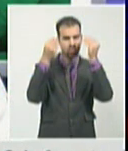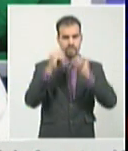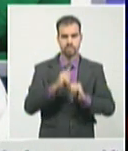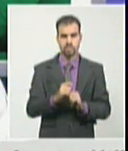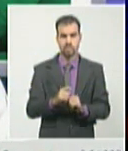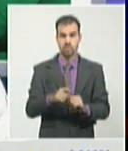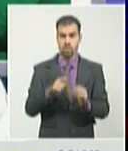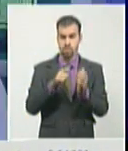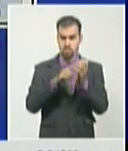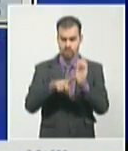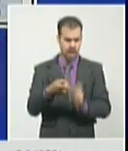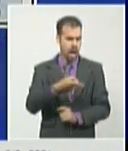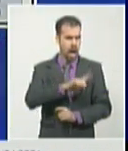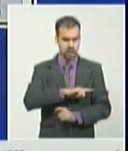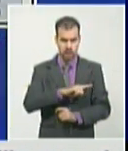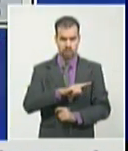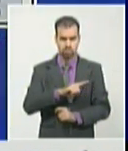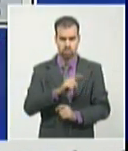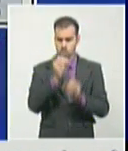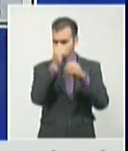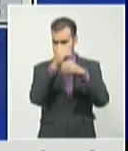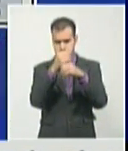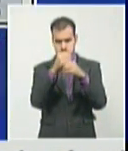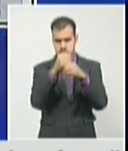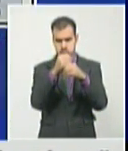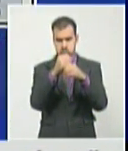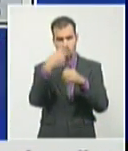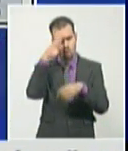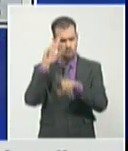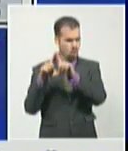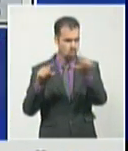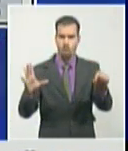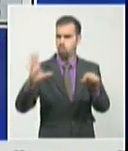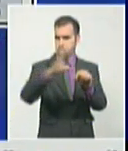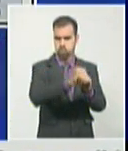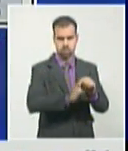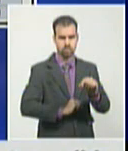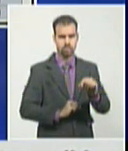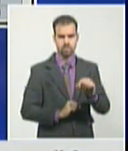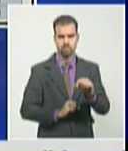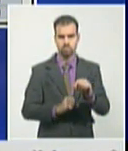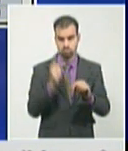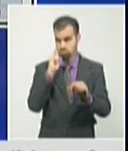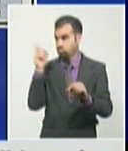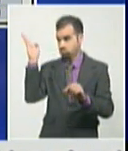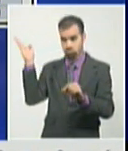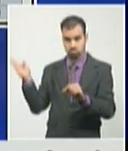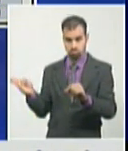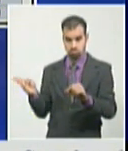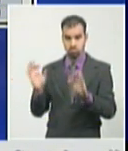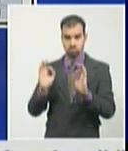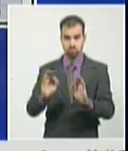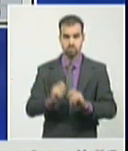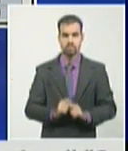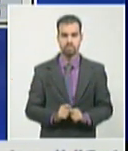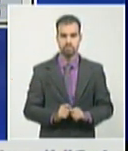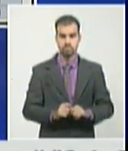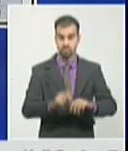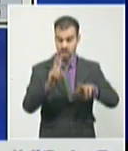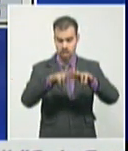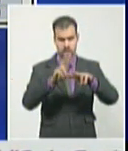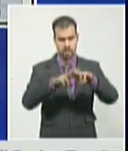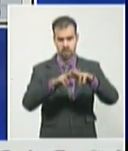nuestros ayer hay una pantalla que expresa la habana con las ínfulas